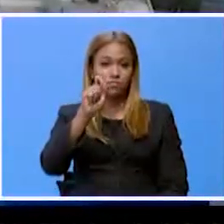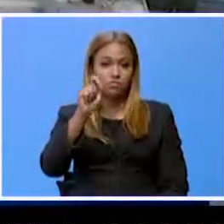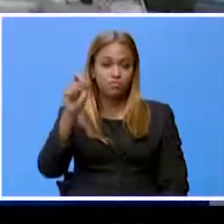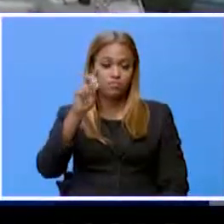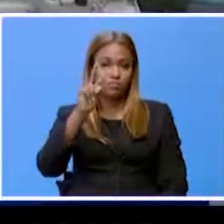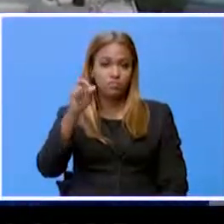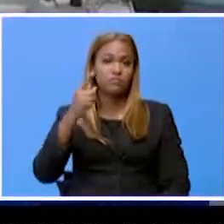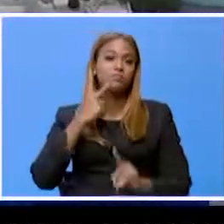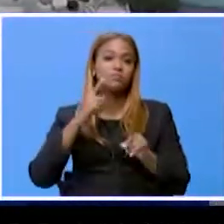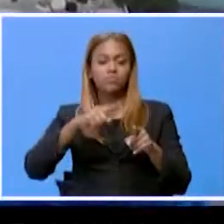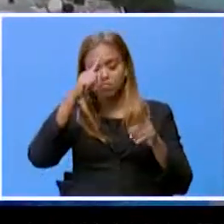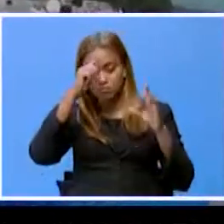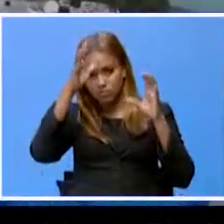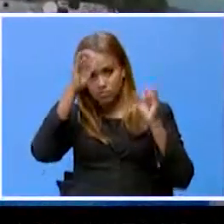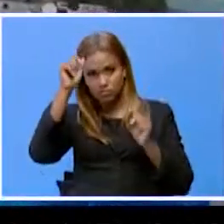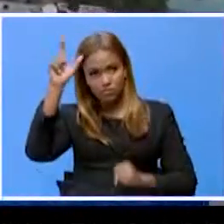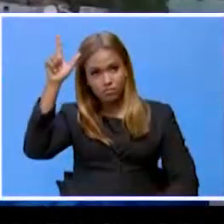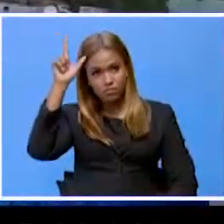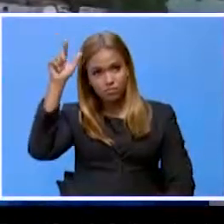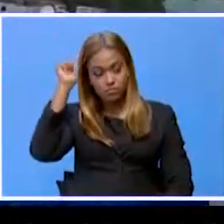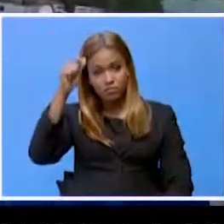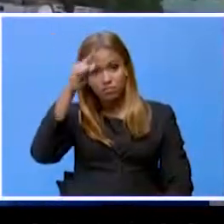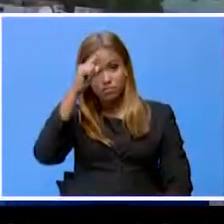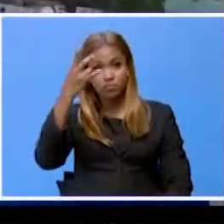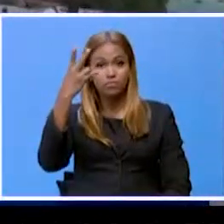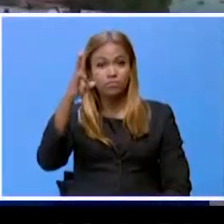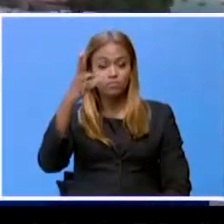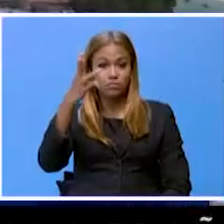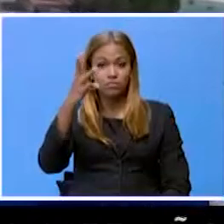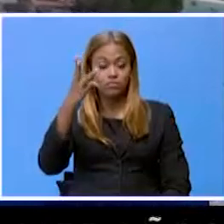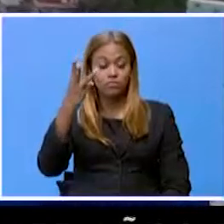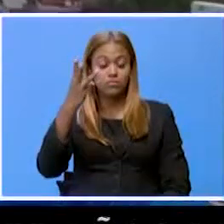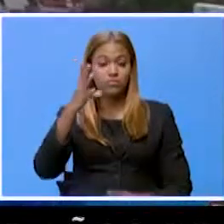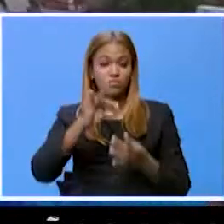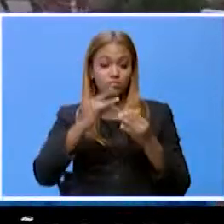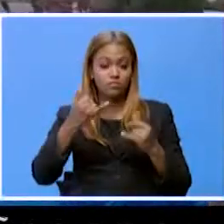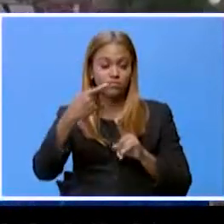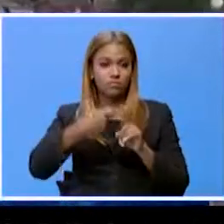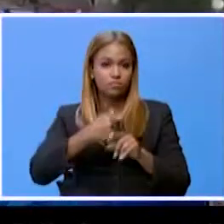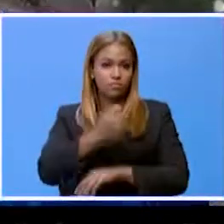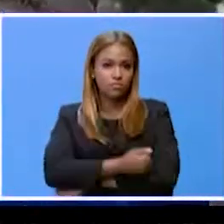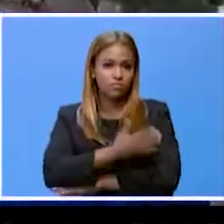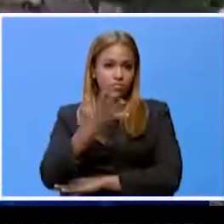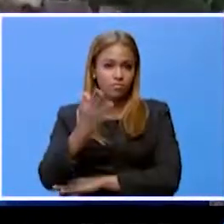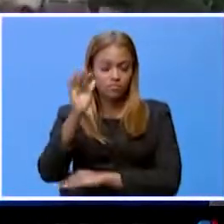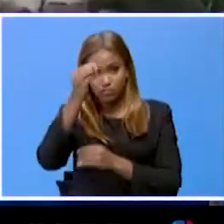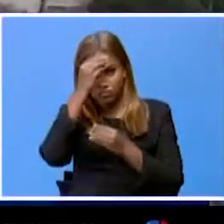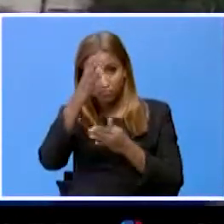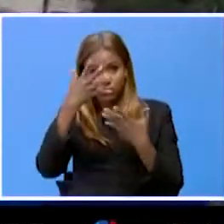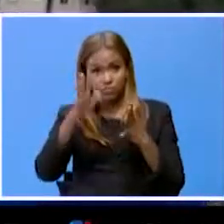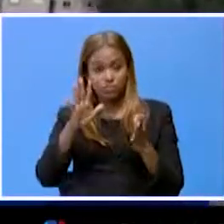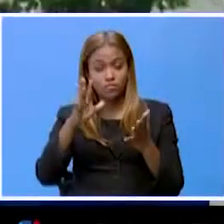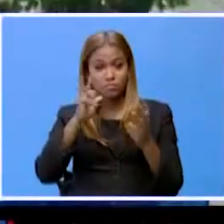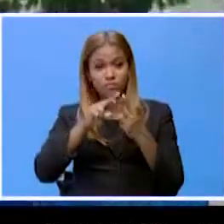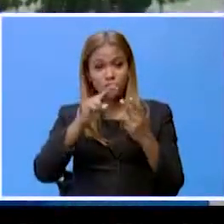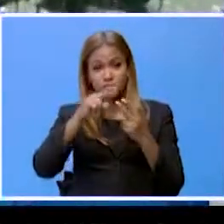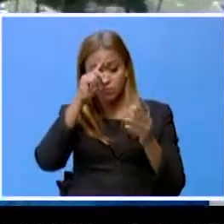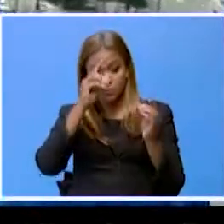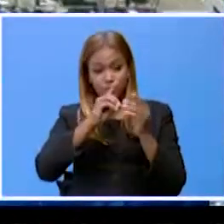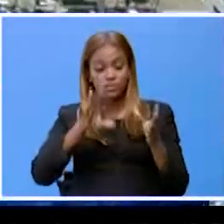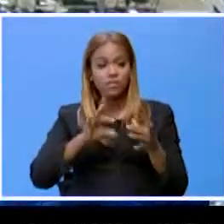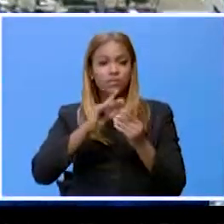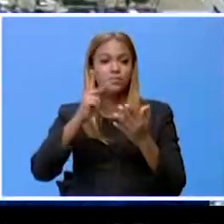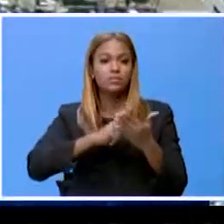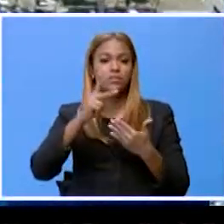171-21 emitido por el presidente Luis Abinader el 16 de este mes de marzo. La información fue dada a conocer por el director